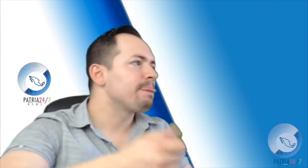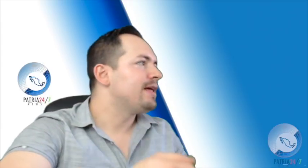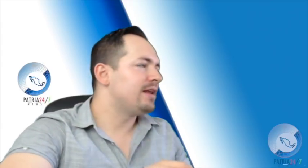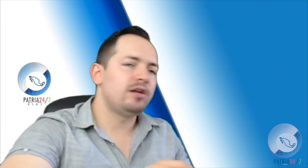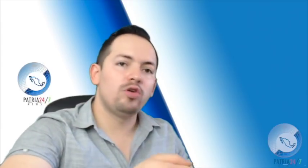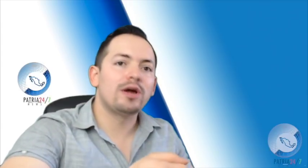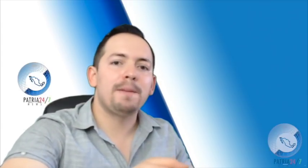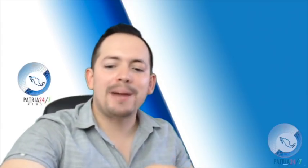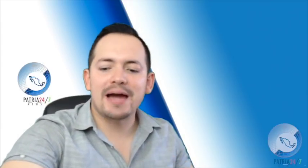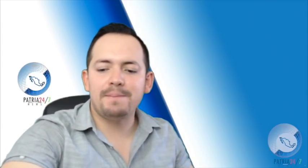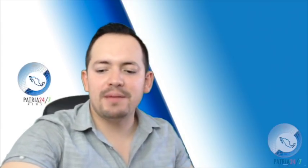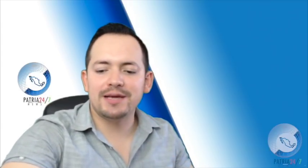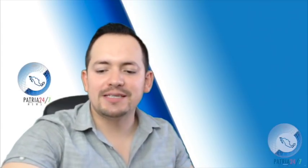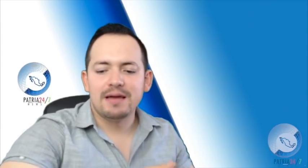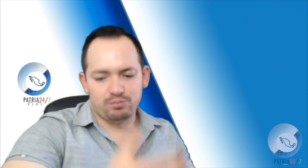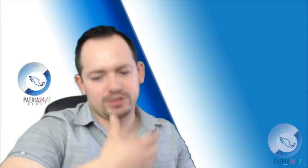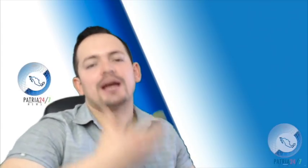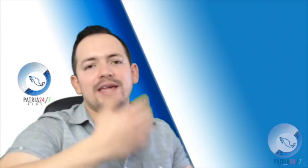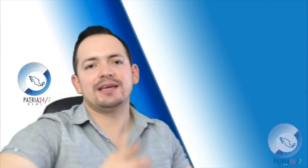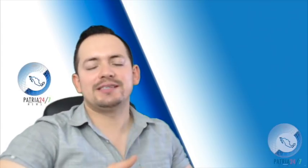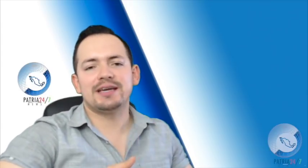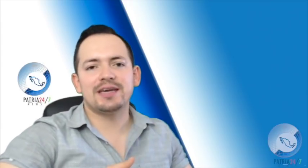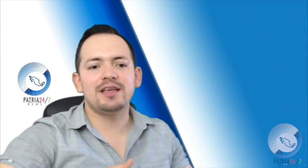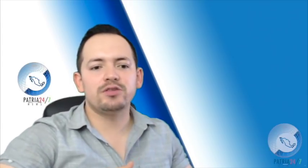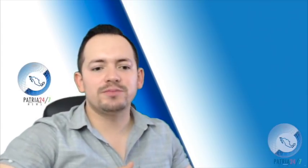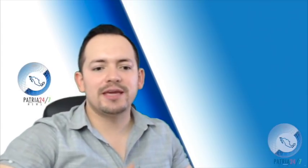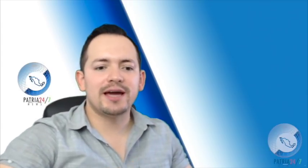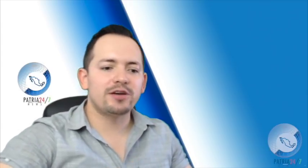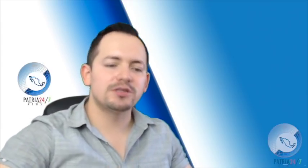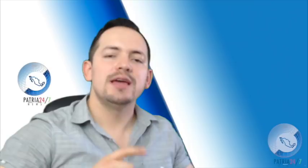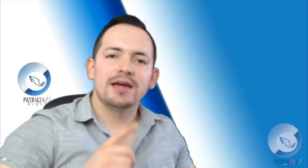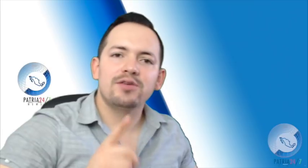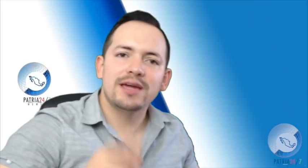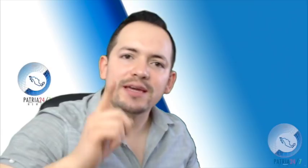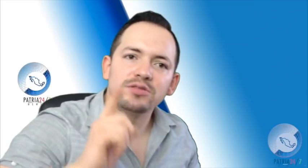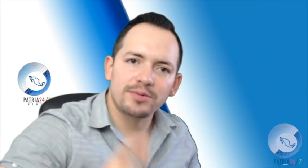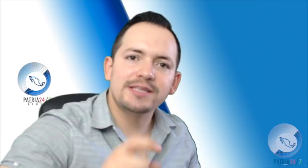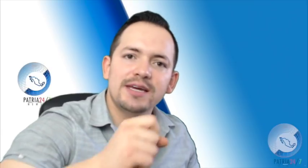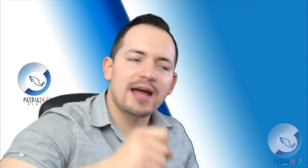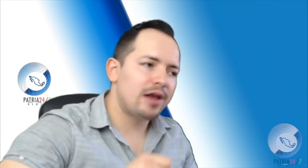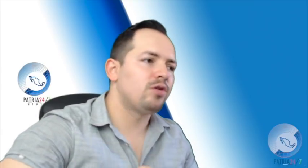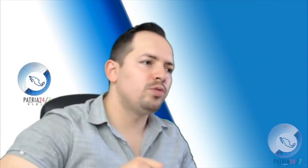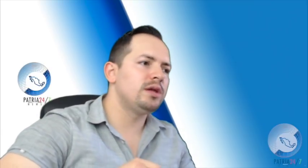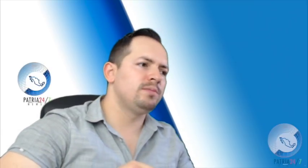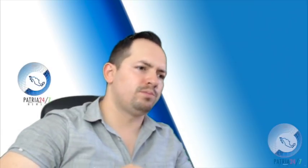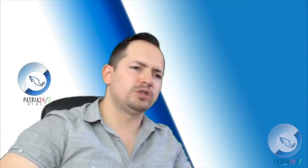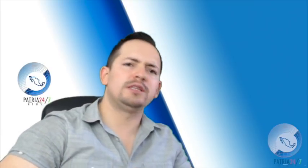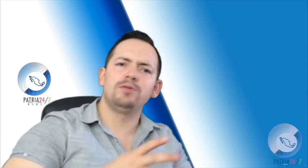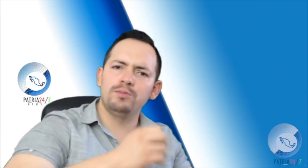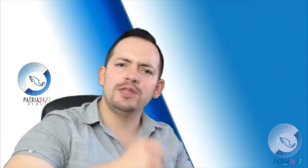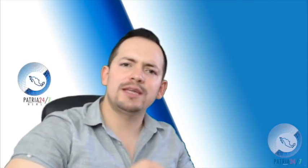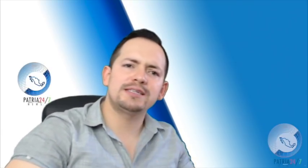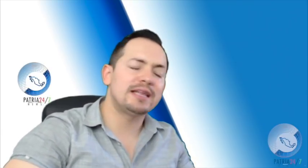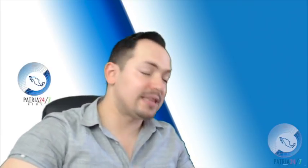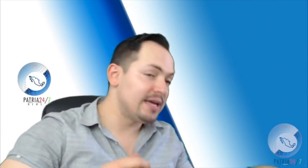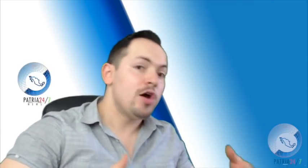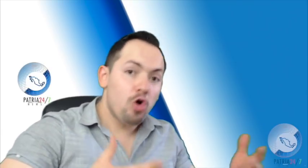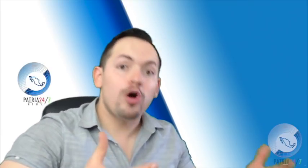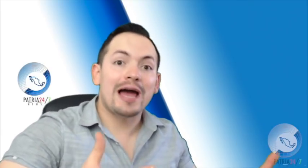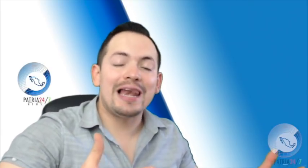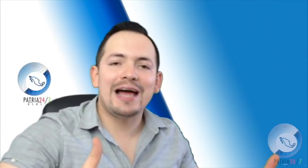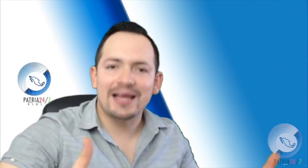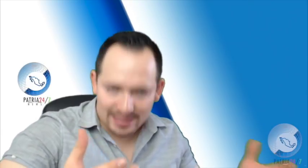con lo que paga Pemex, o sea, que se queden los mexicanos. Creo que eso va a ser algo muy positivo, muy